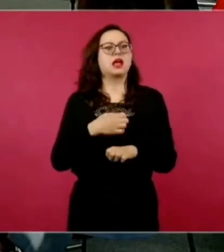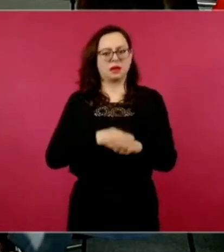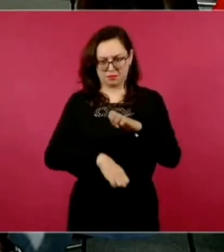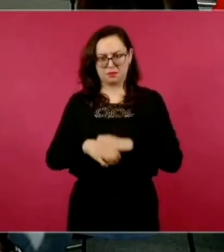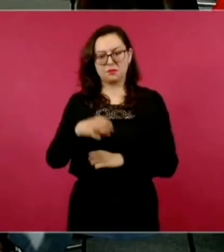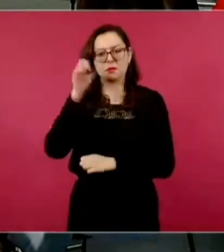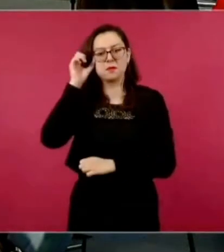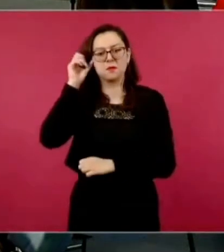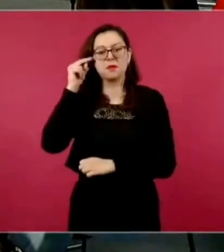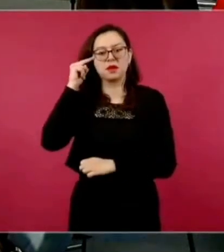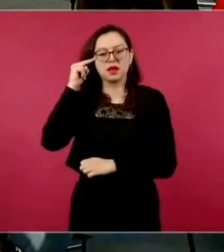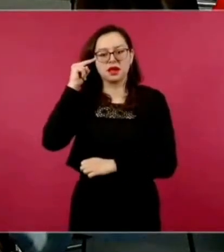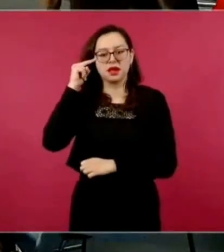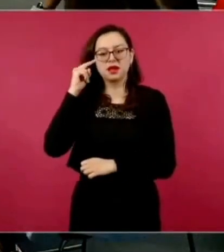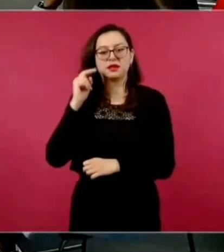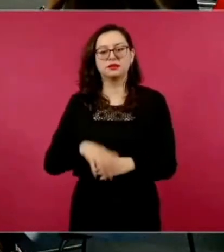ahora.